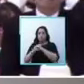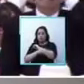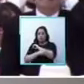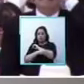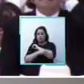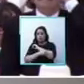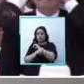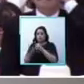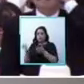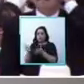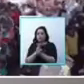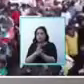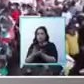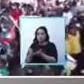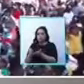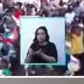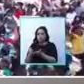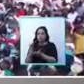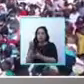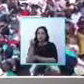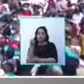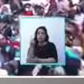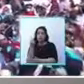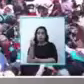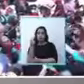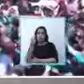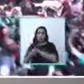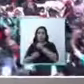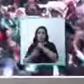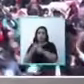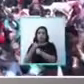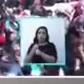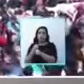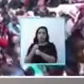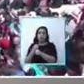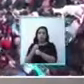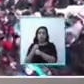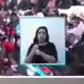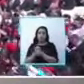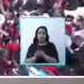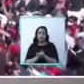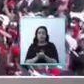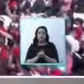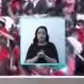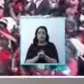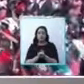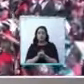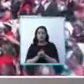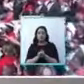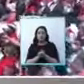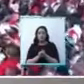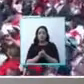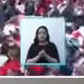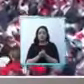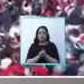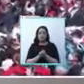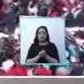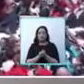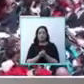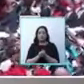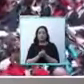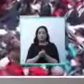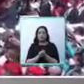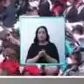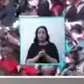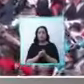Entonces yo invitaría a que pensemos, ¿verdad?, en que sí es posible un cambio, pero no de inmediato, no de Armando, si me